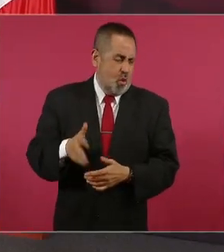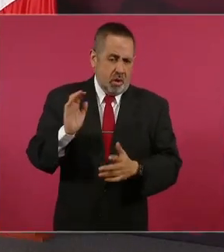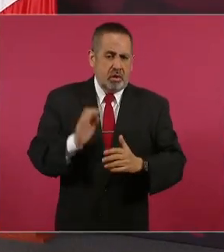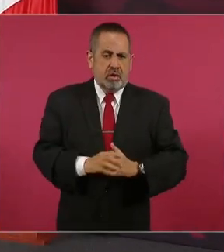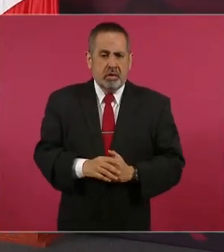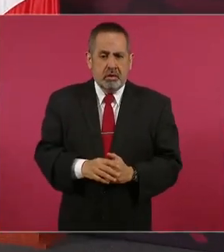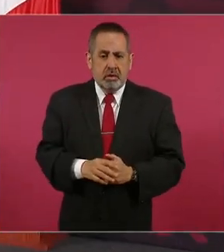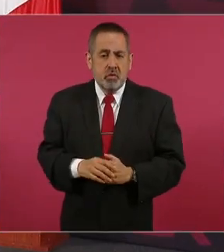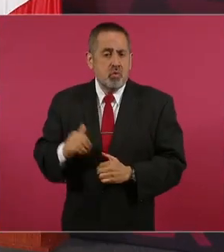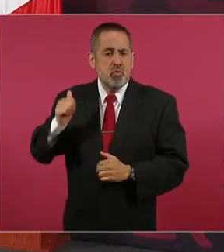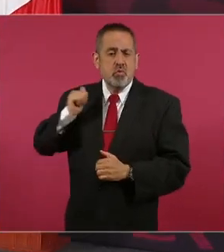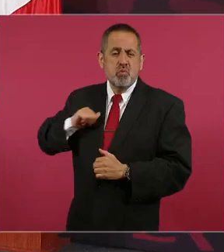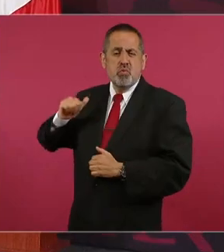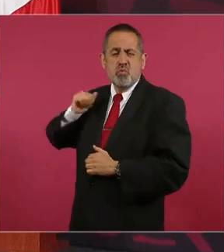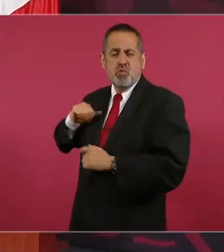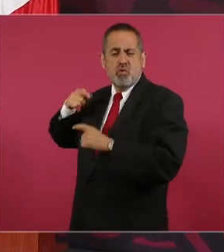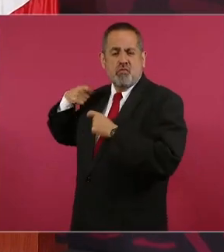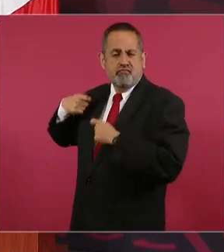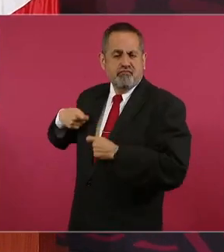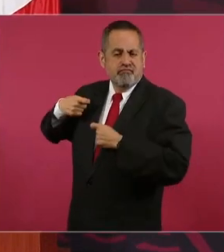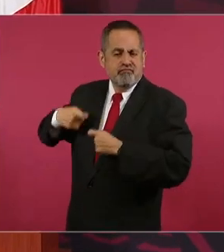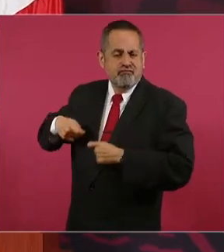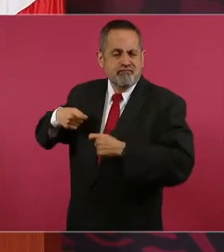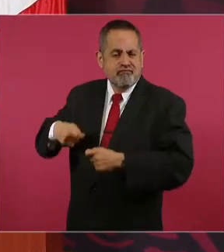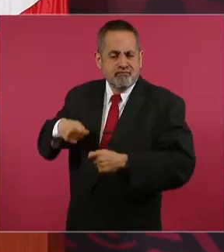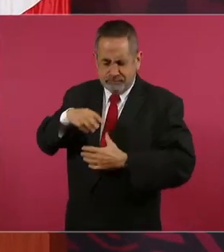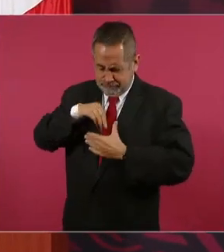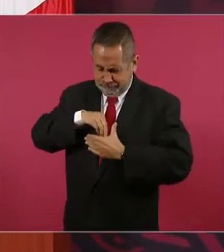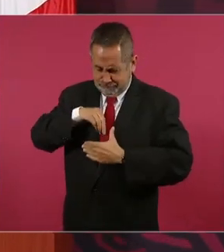Porque nos heredaron nuestros antepasados